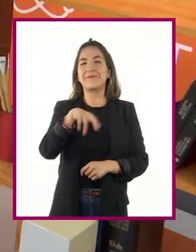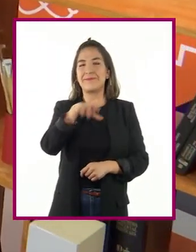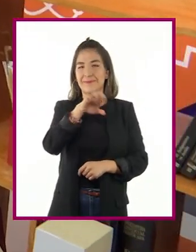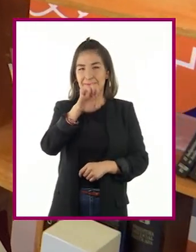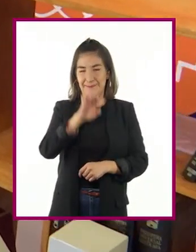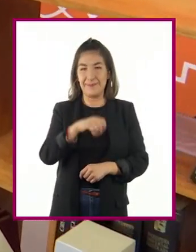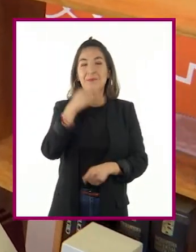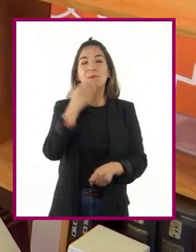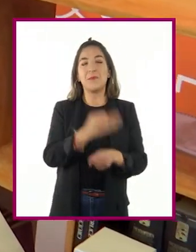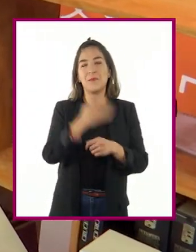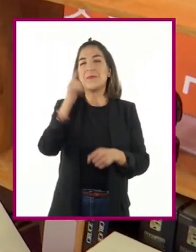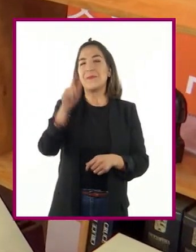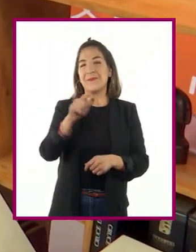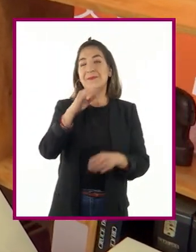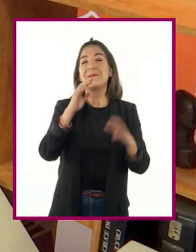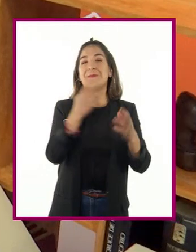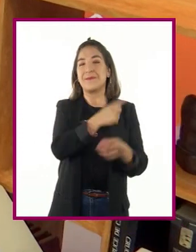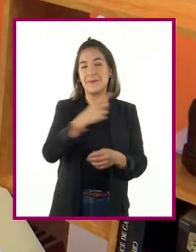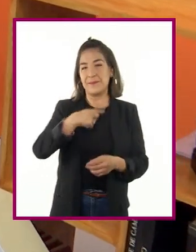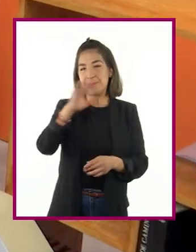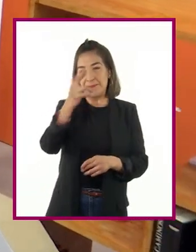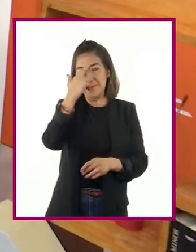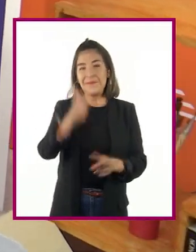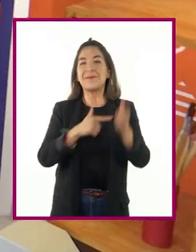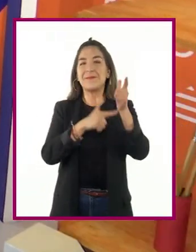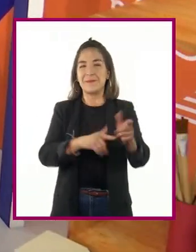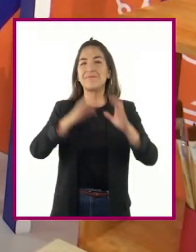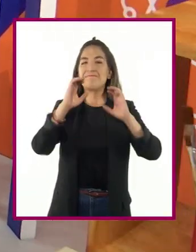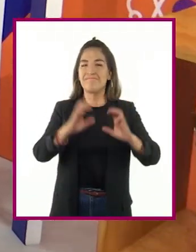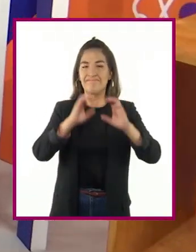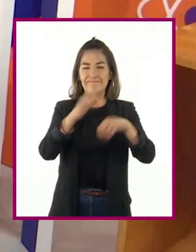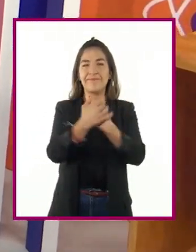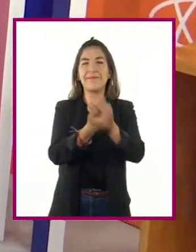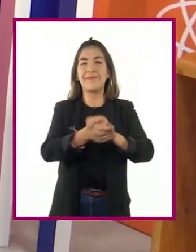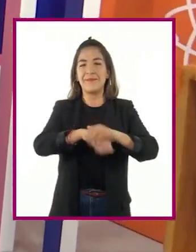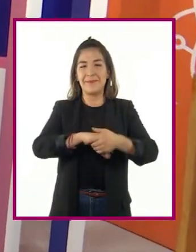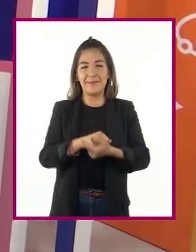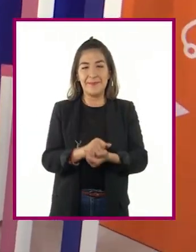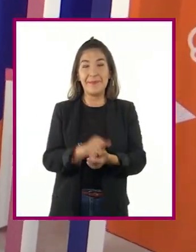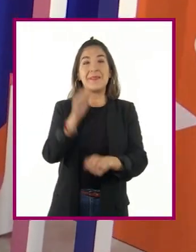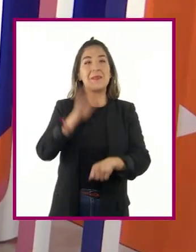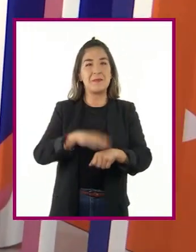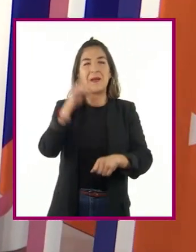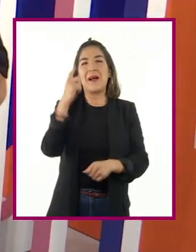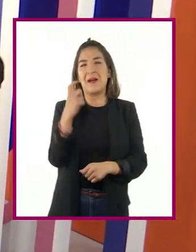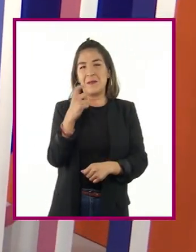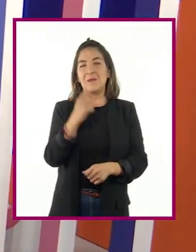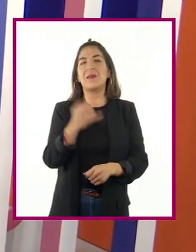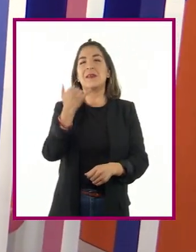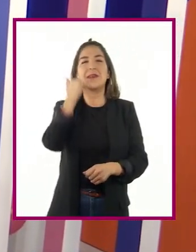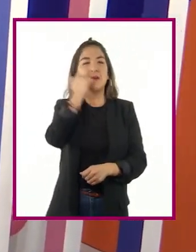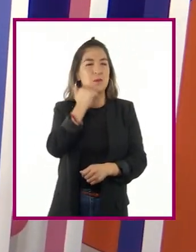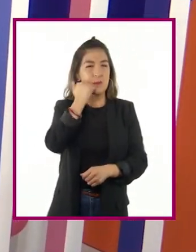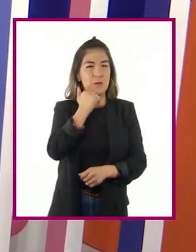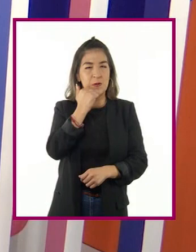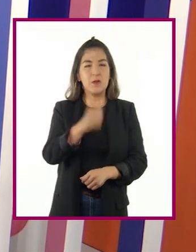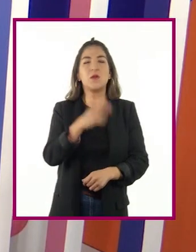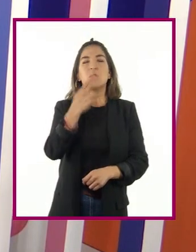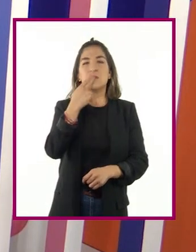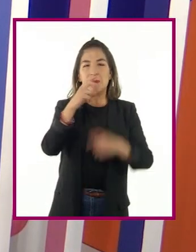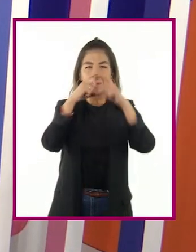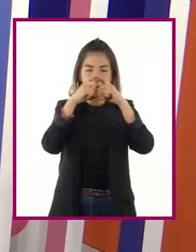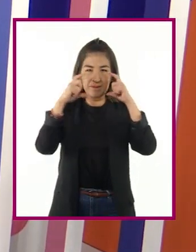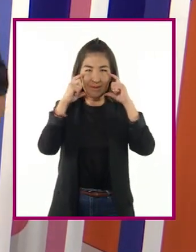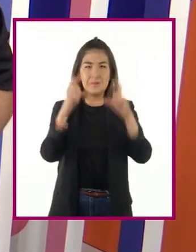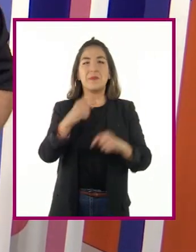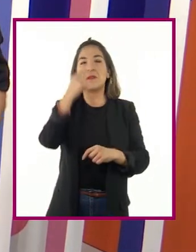Antes de iniciar les recuerdo que debemos seguir cuidándonos, lavando frecuentemente nuestras manos con agua y abundante jabón, usando el cubrebocas adecuadamente de